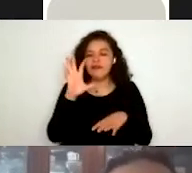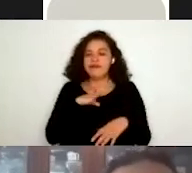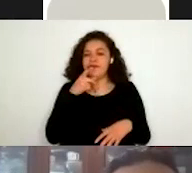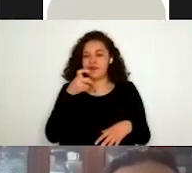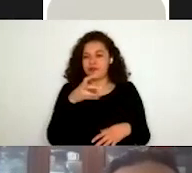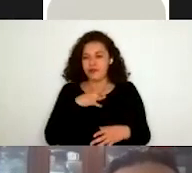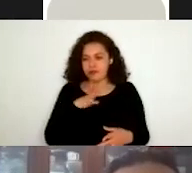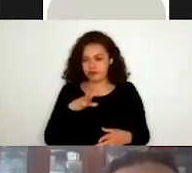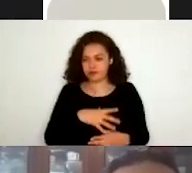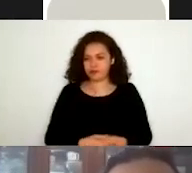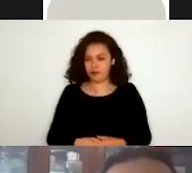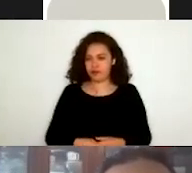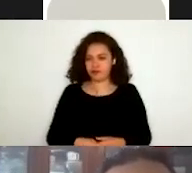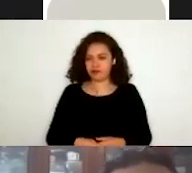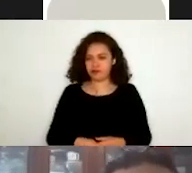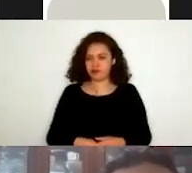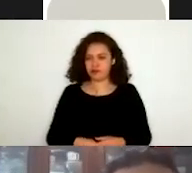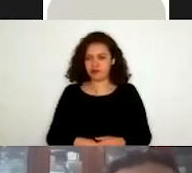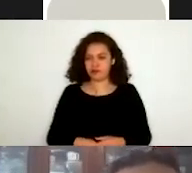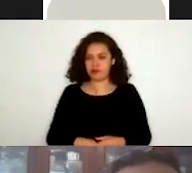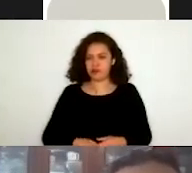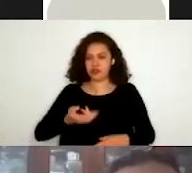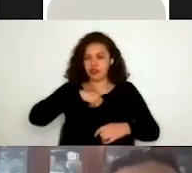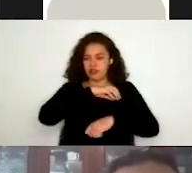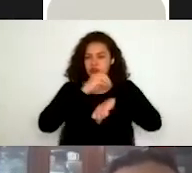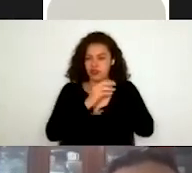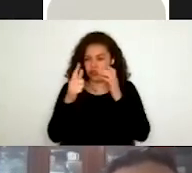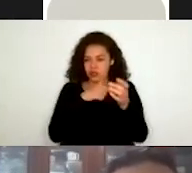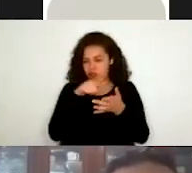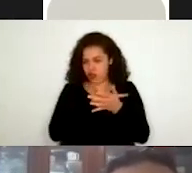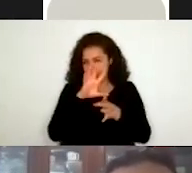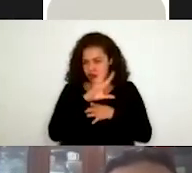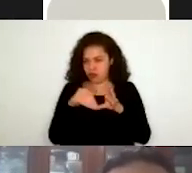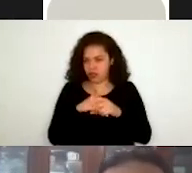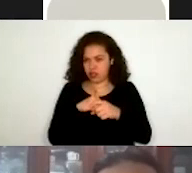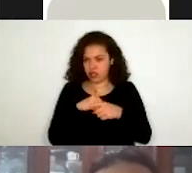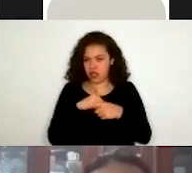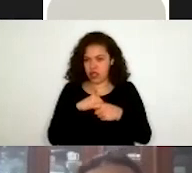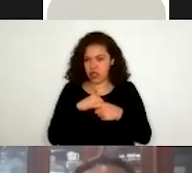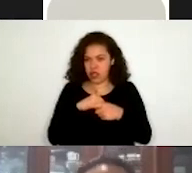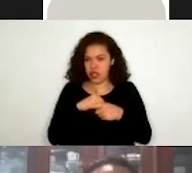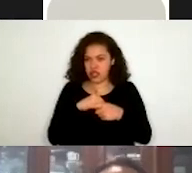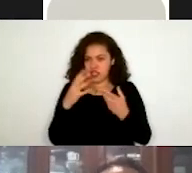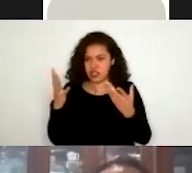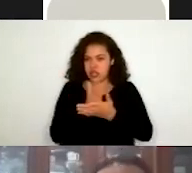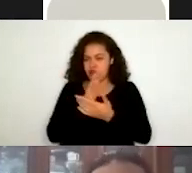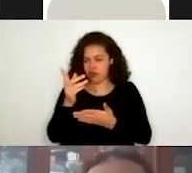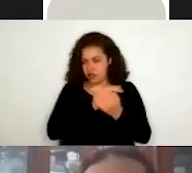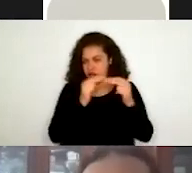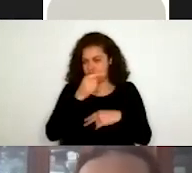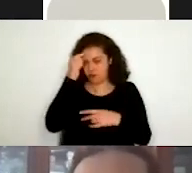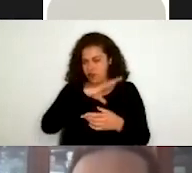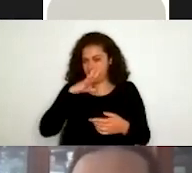Vamos a colocar el domicilio completo y además el nivel en el que se encuentra. Esto hablando de establecimientos